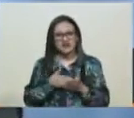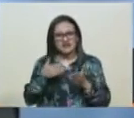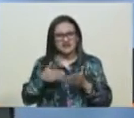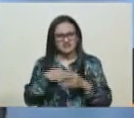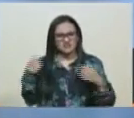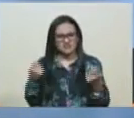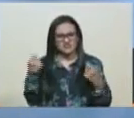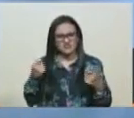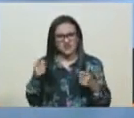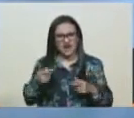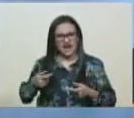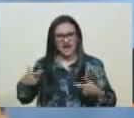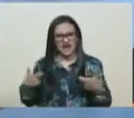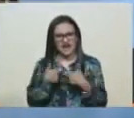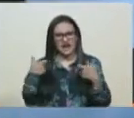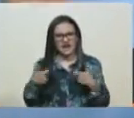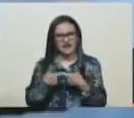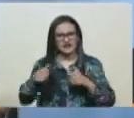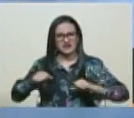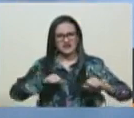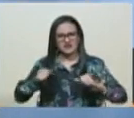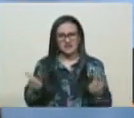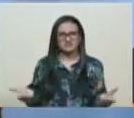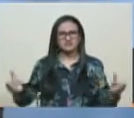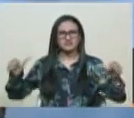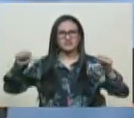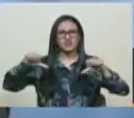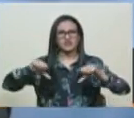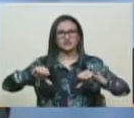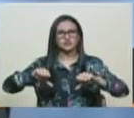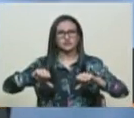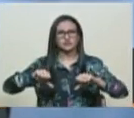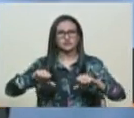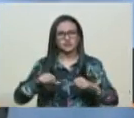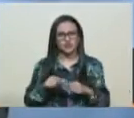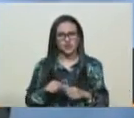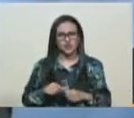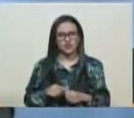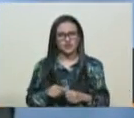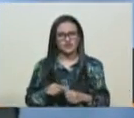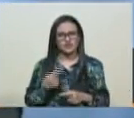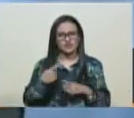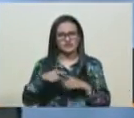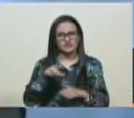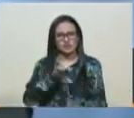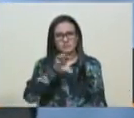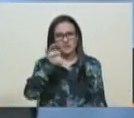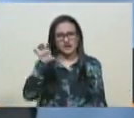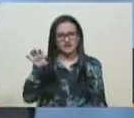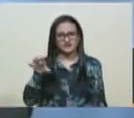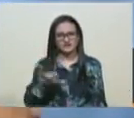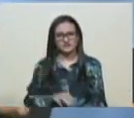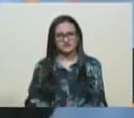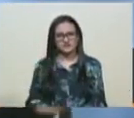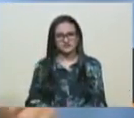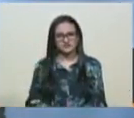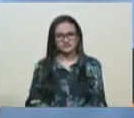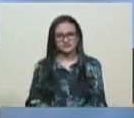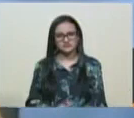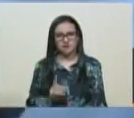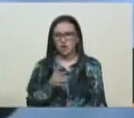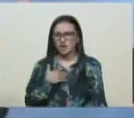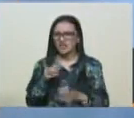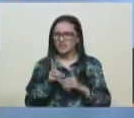guerreristas, que promover destrucción de determinados países, que hablar y señalar a nuestra